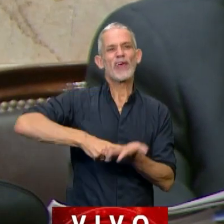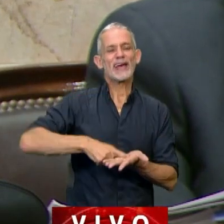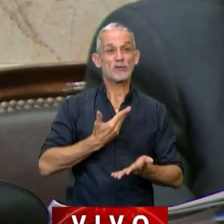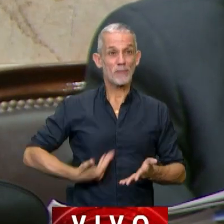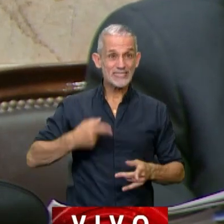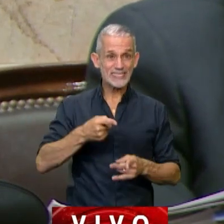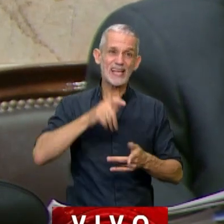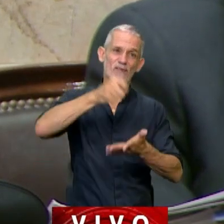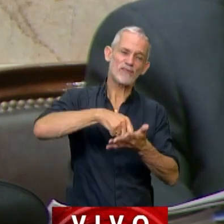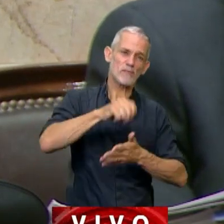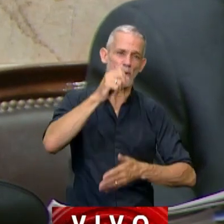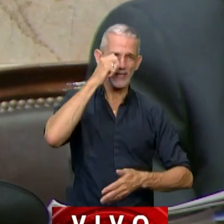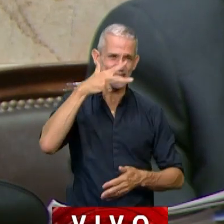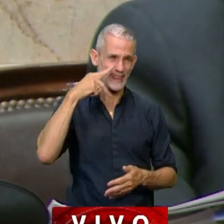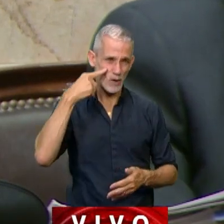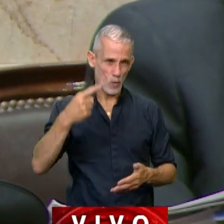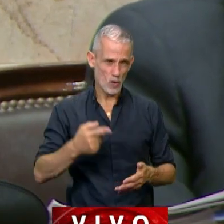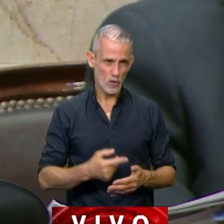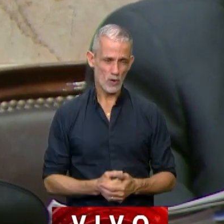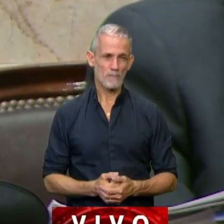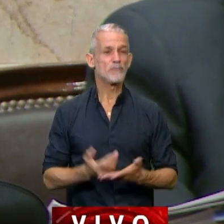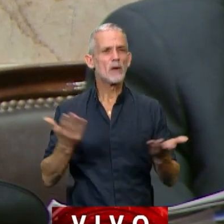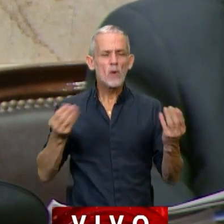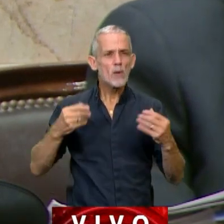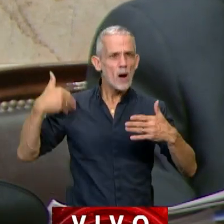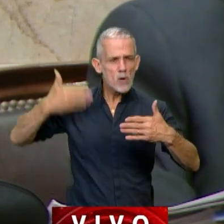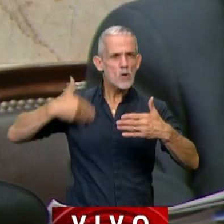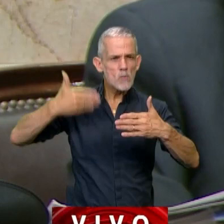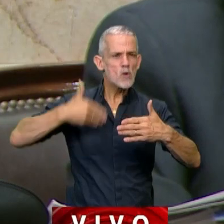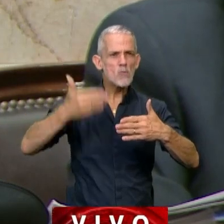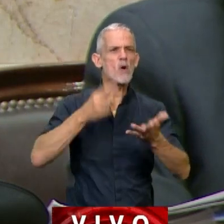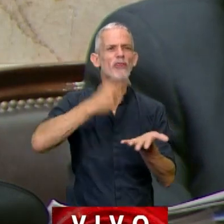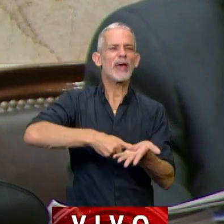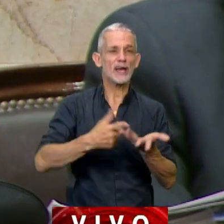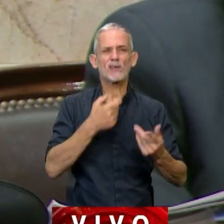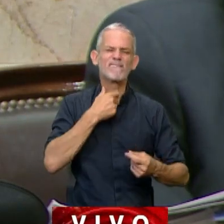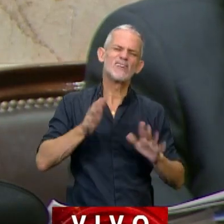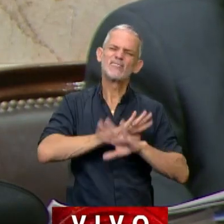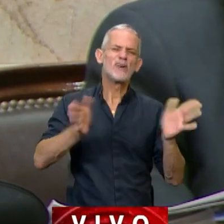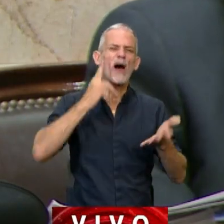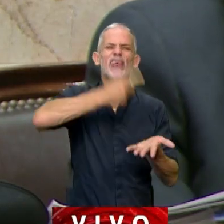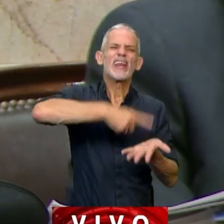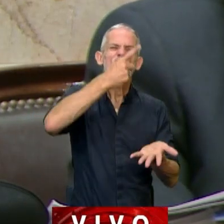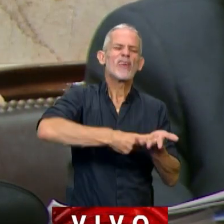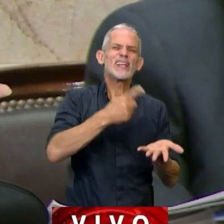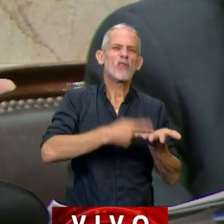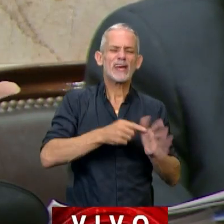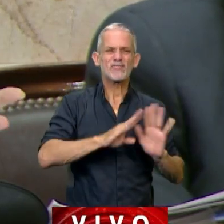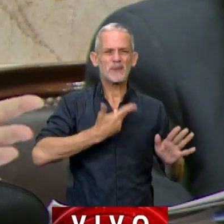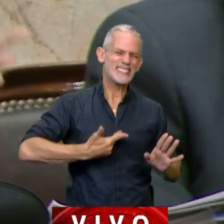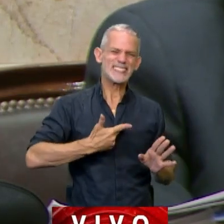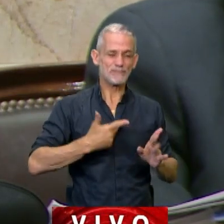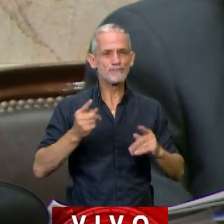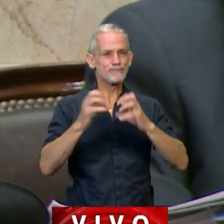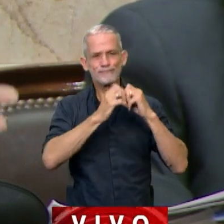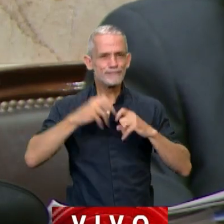presidencial que se firmó el 23 de julio porque venimos renovando decretos y queríamos establecer cierta certidumbre